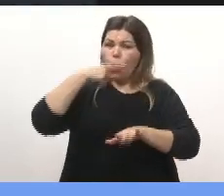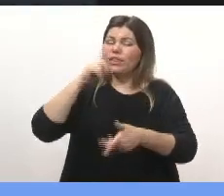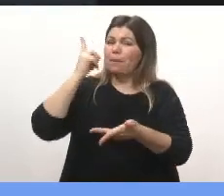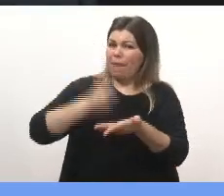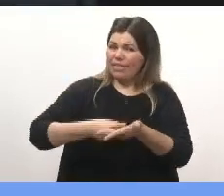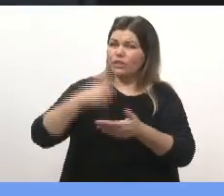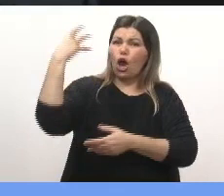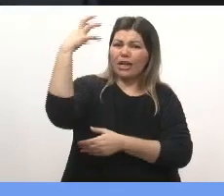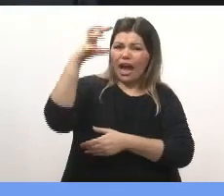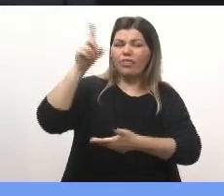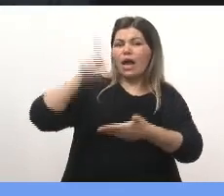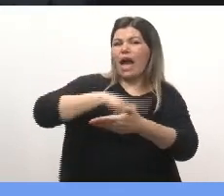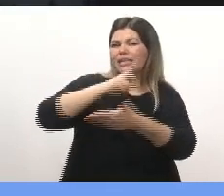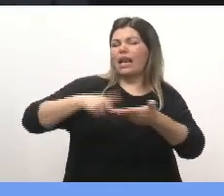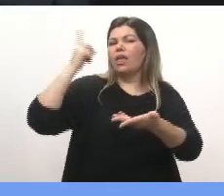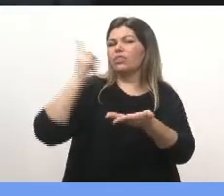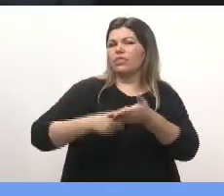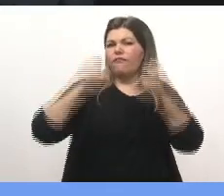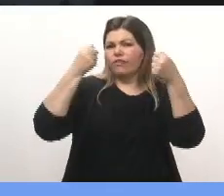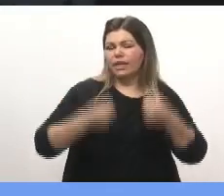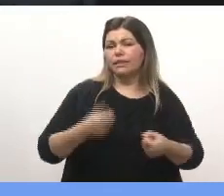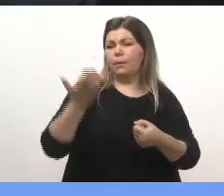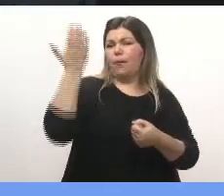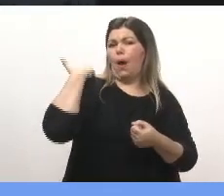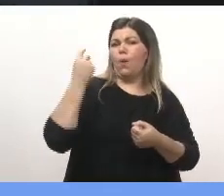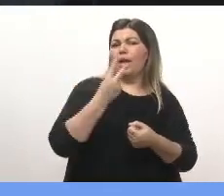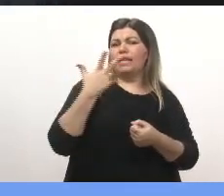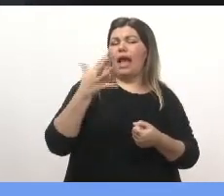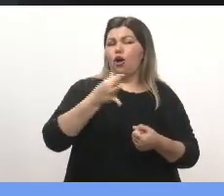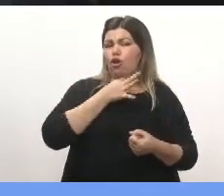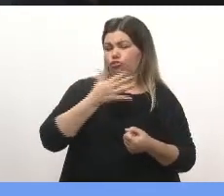el 23 de agosto, próximo pasado, y hoy estamos a